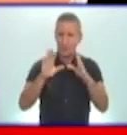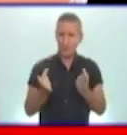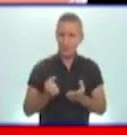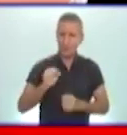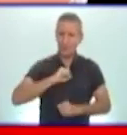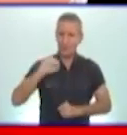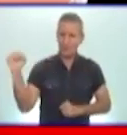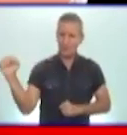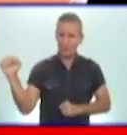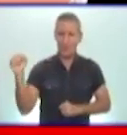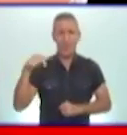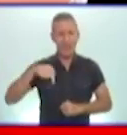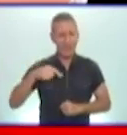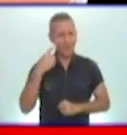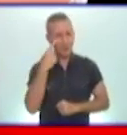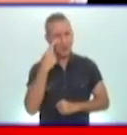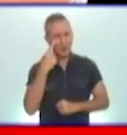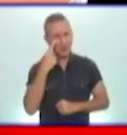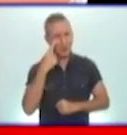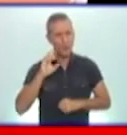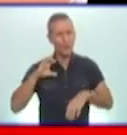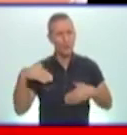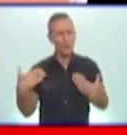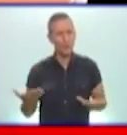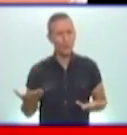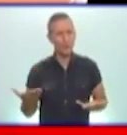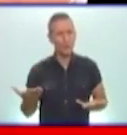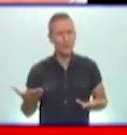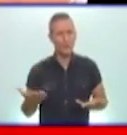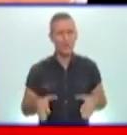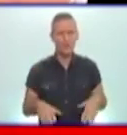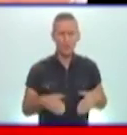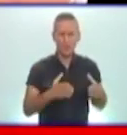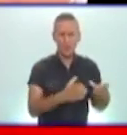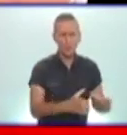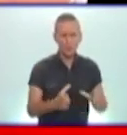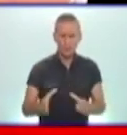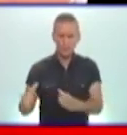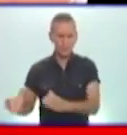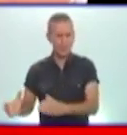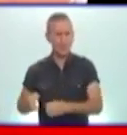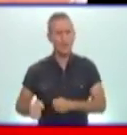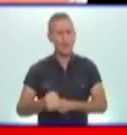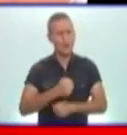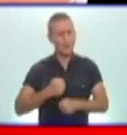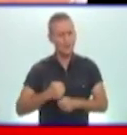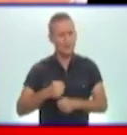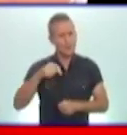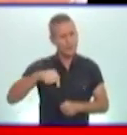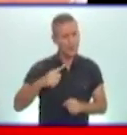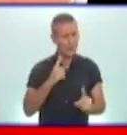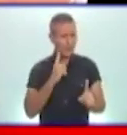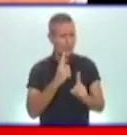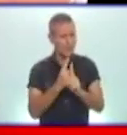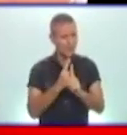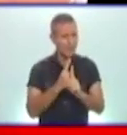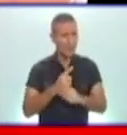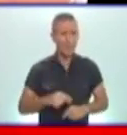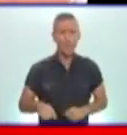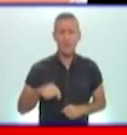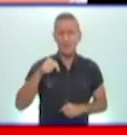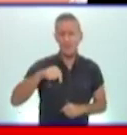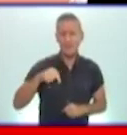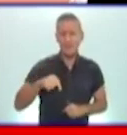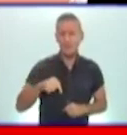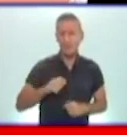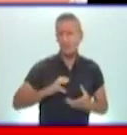entonces a conocer cuáles son los materiales que vamos a utilizar en estos encuentros. Y con esta iniciativa,